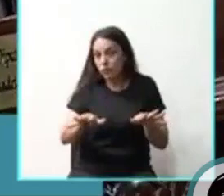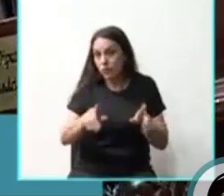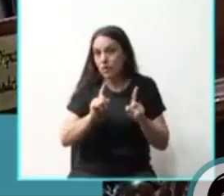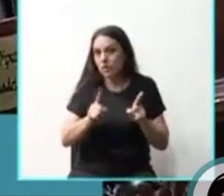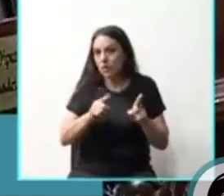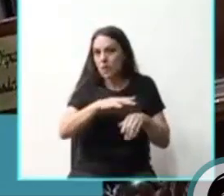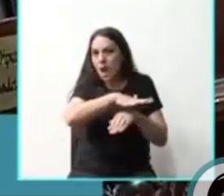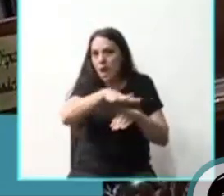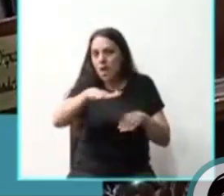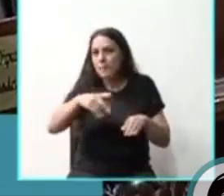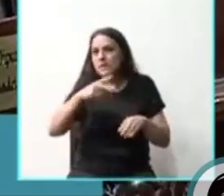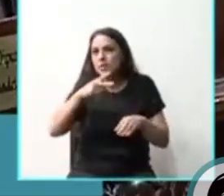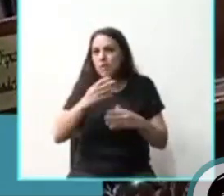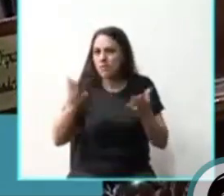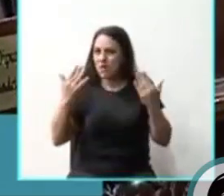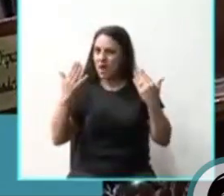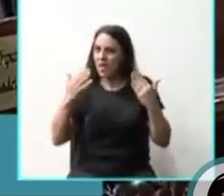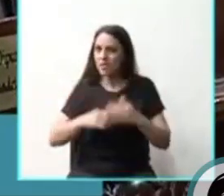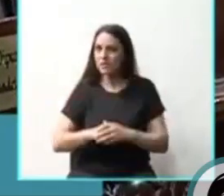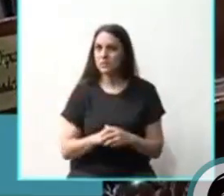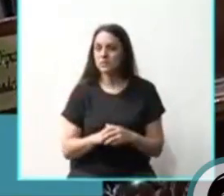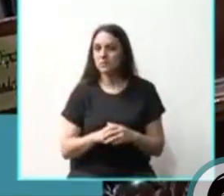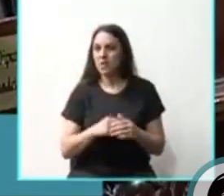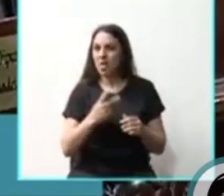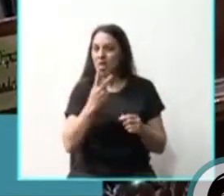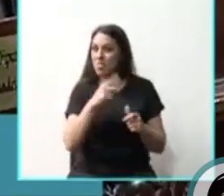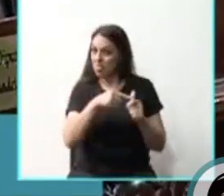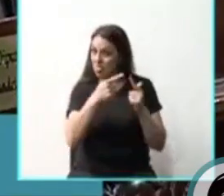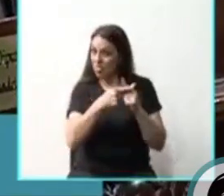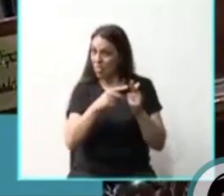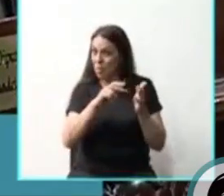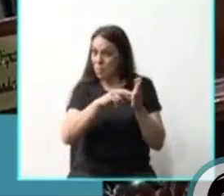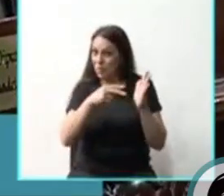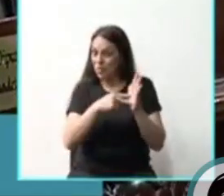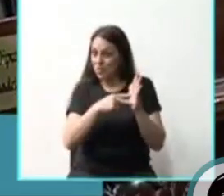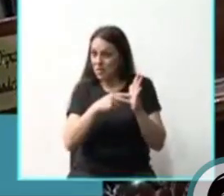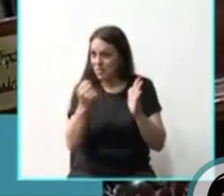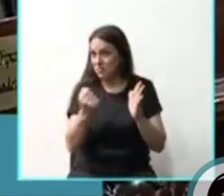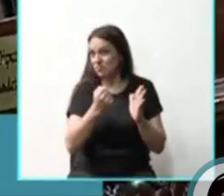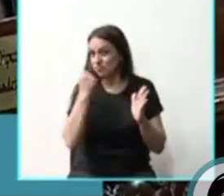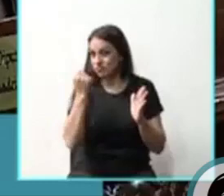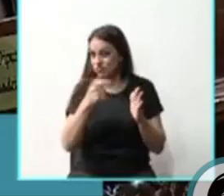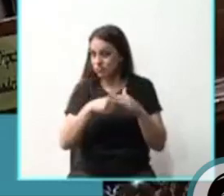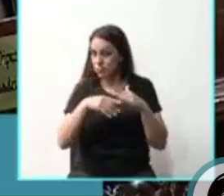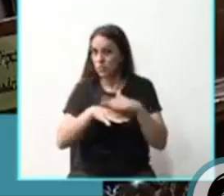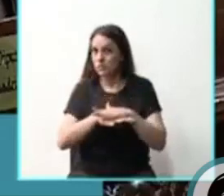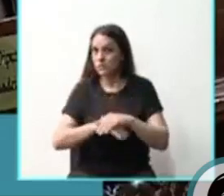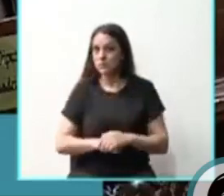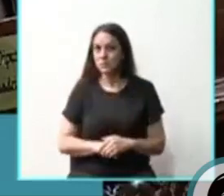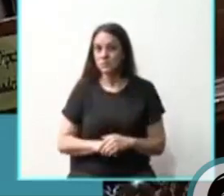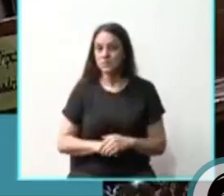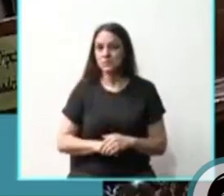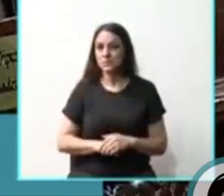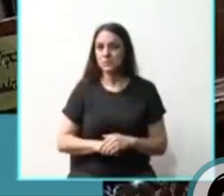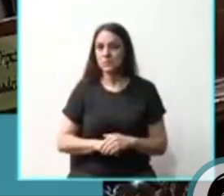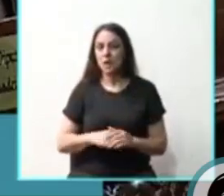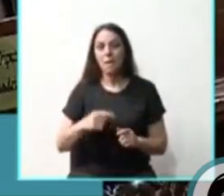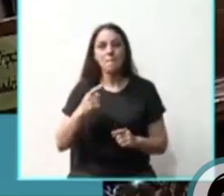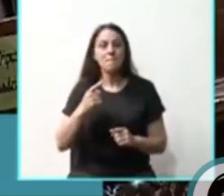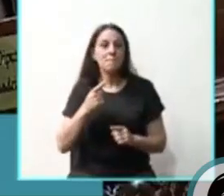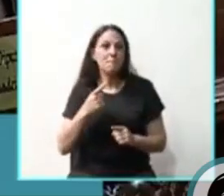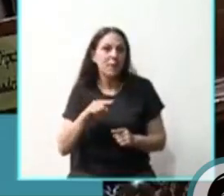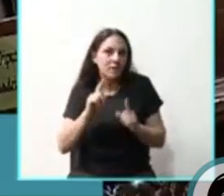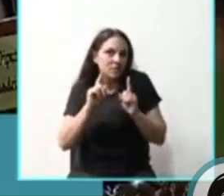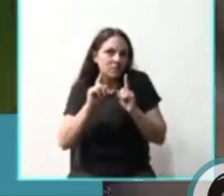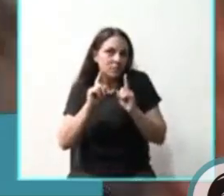de los espacios verdes los graves problemas que tiene nuestra ciudad pero como si esto no